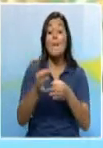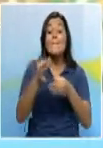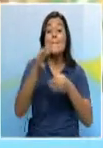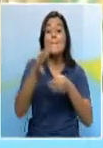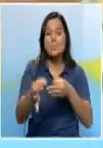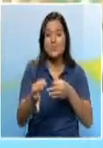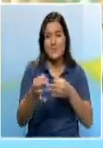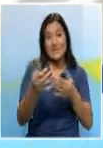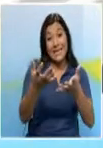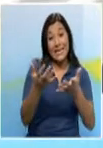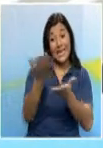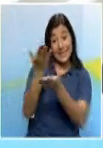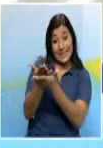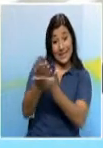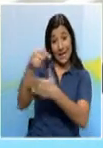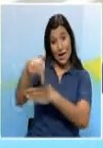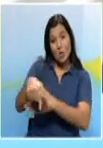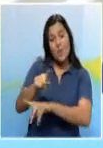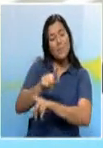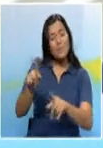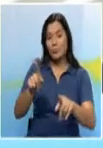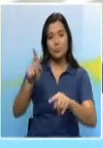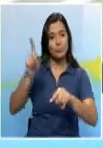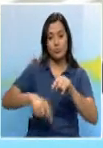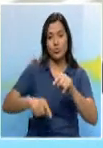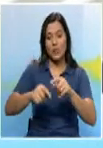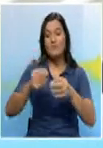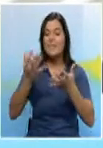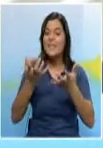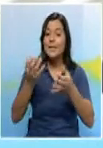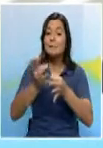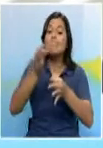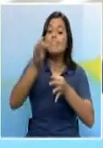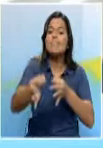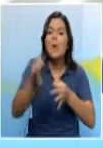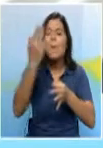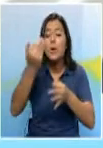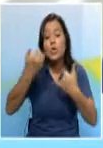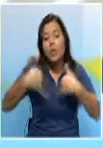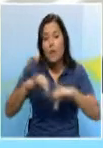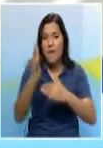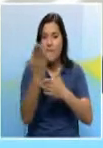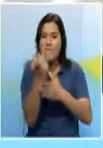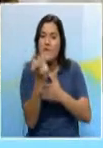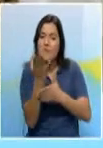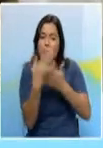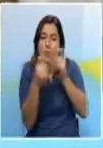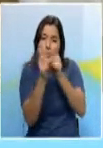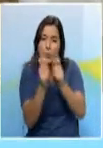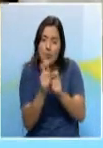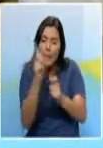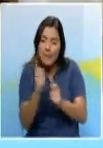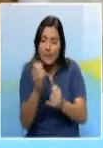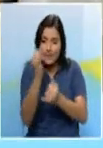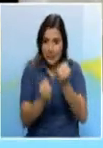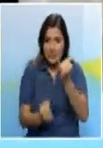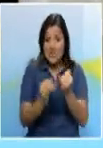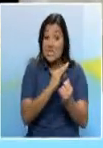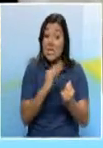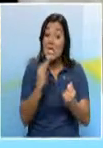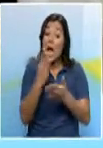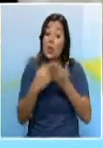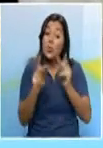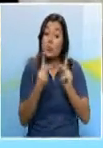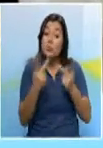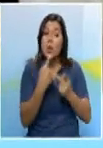esta entrega para la próxima semana, dado que hay algunos detalles que aún deben finiquitar. Incluso algunas bancadas han reclamado que no fueron tomadas en